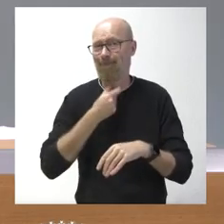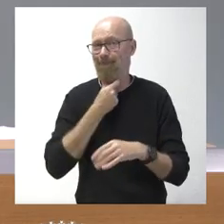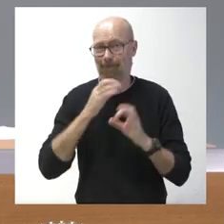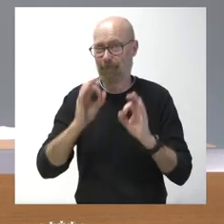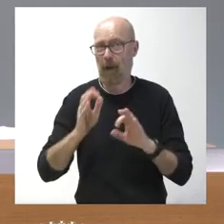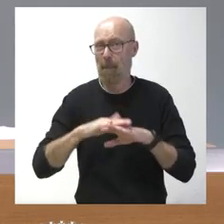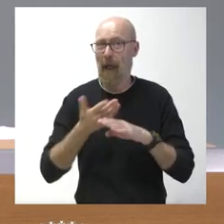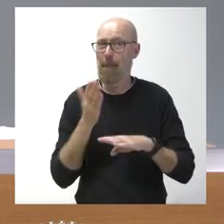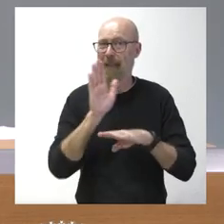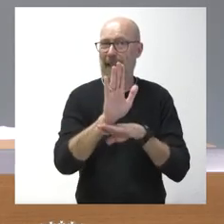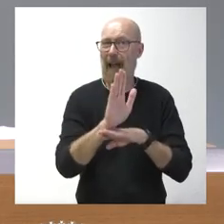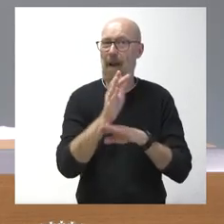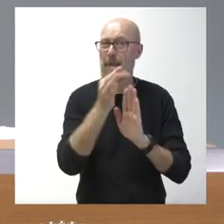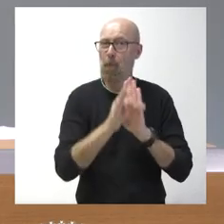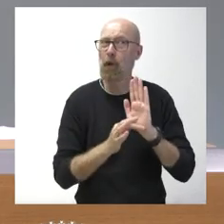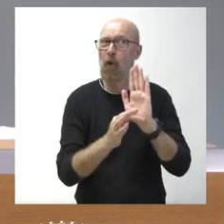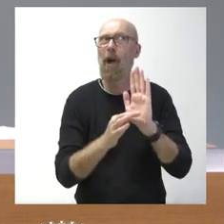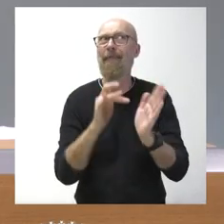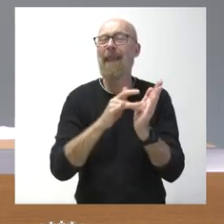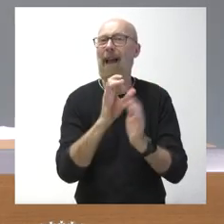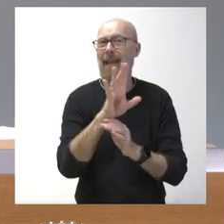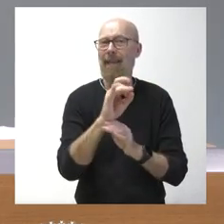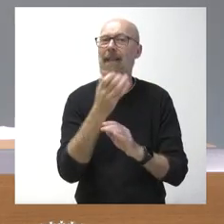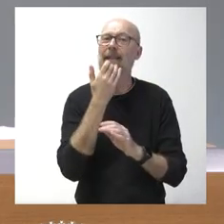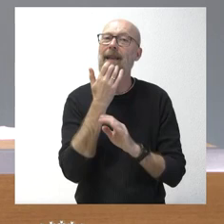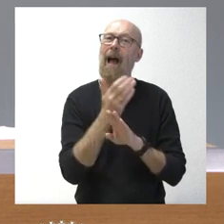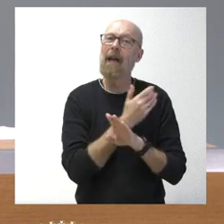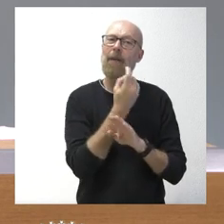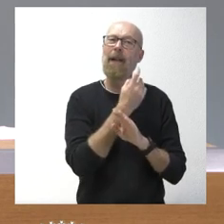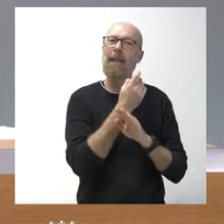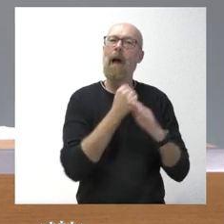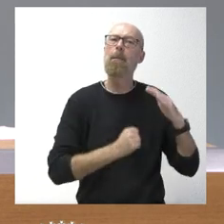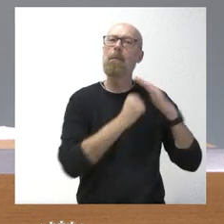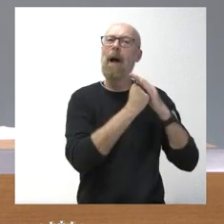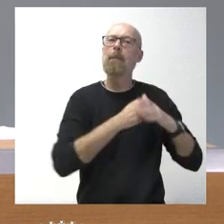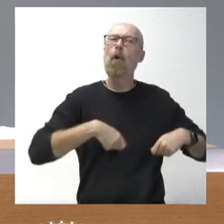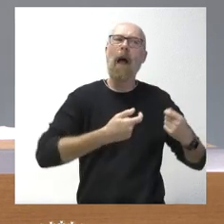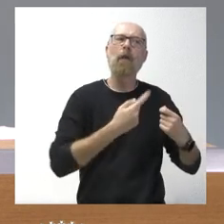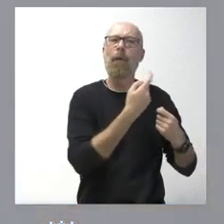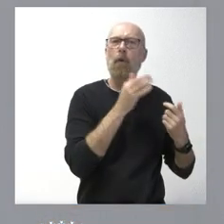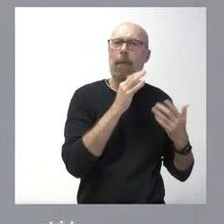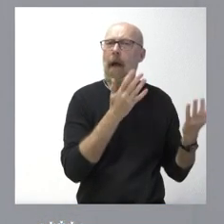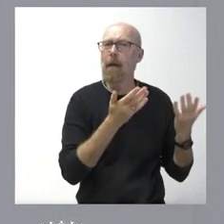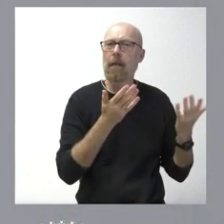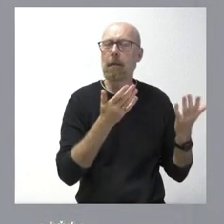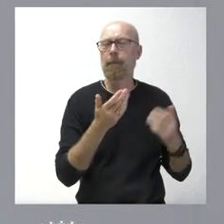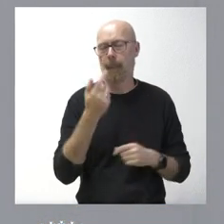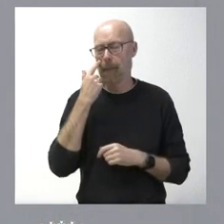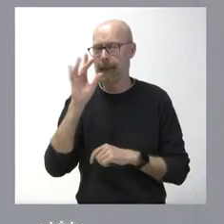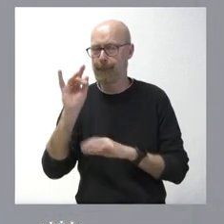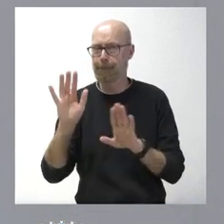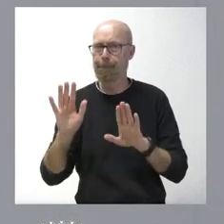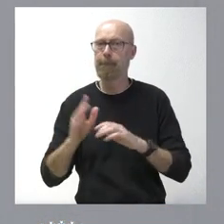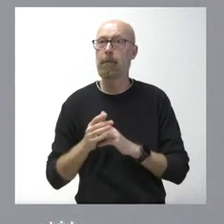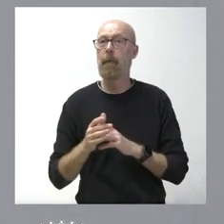presupuesto el día el día 15 Si antes hay que tramitar un techo de gasto no sé qué calendario barajan Pues cuando